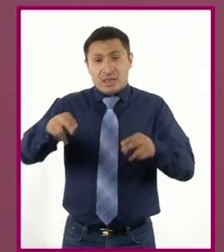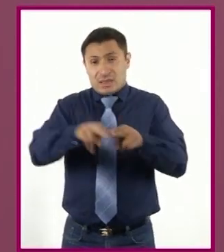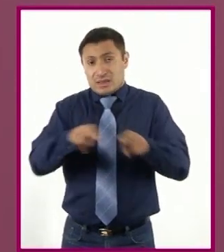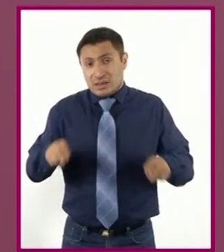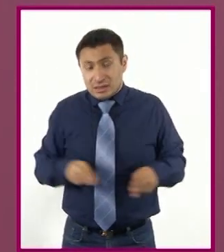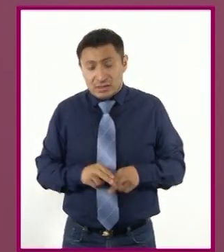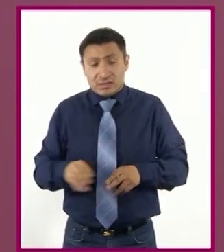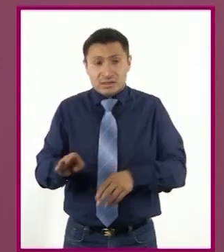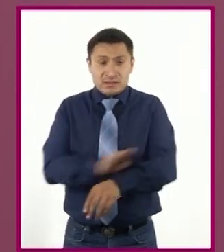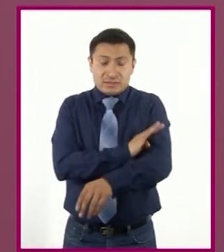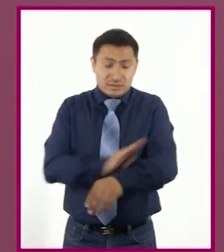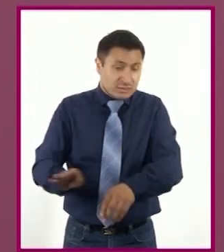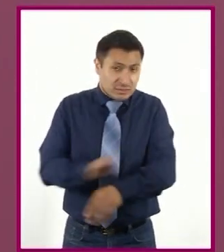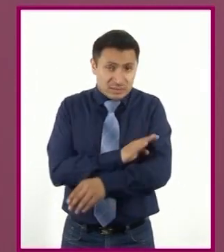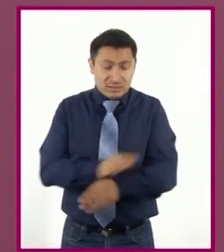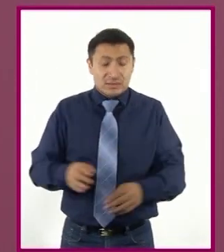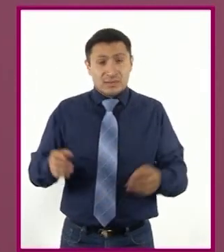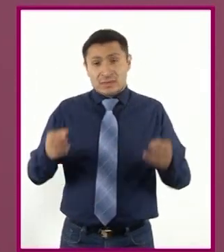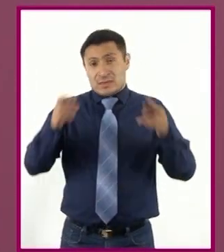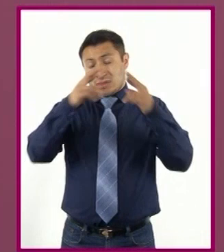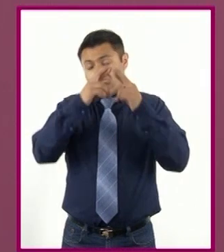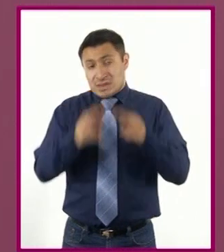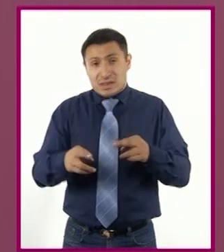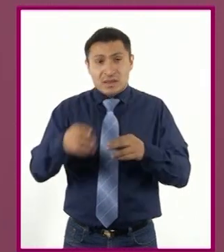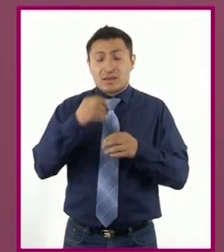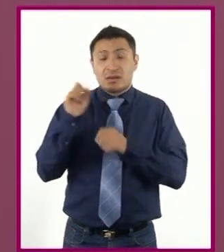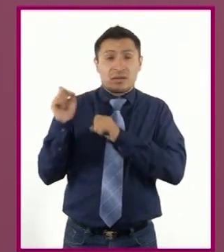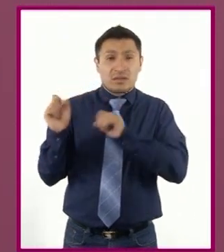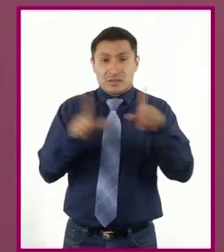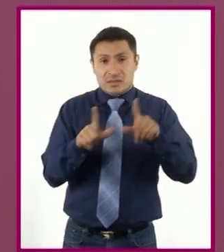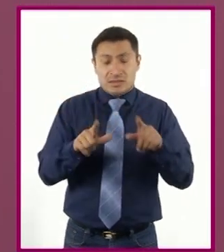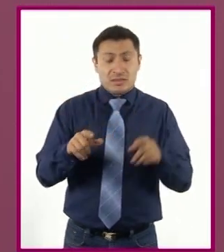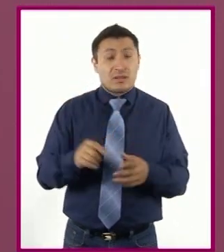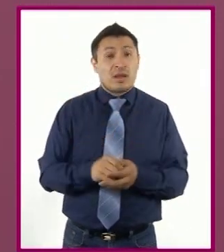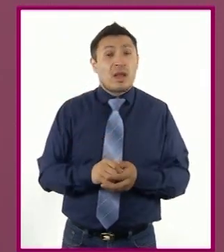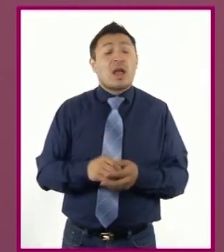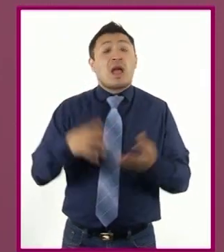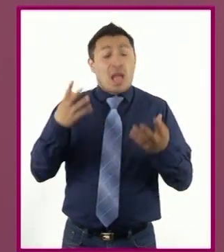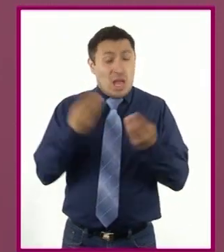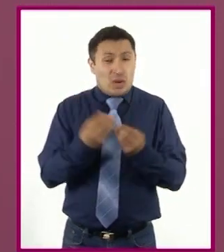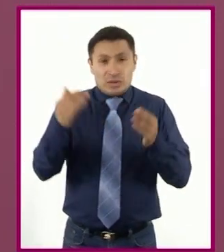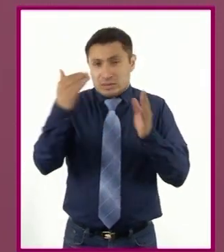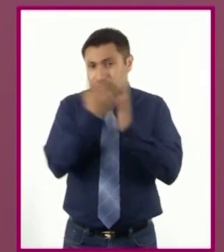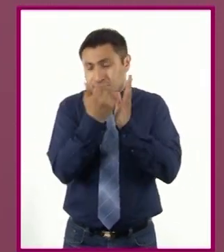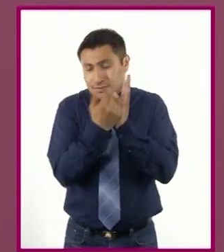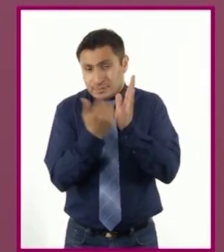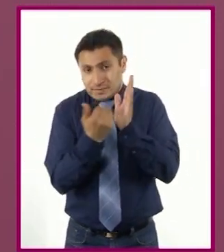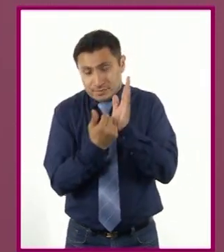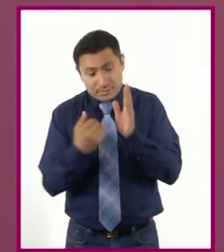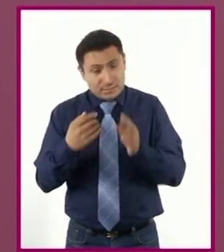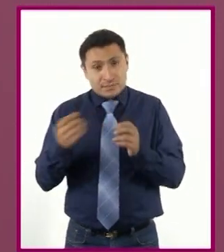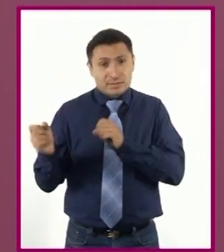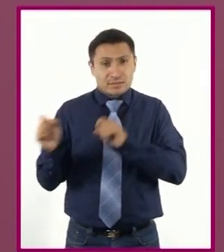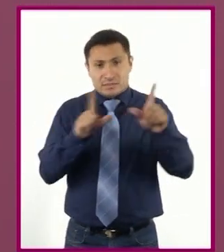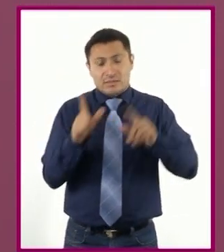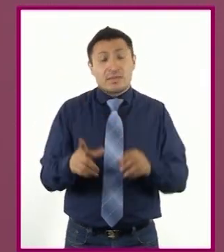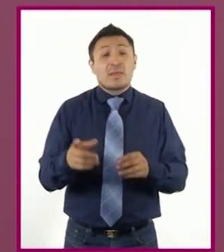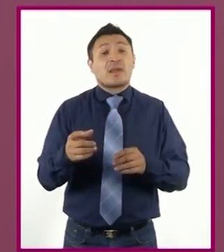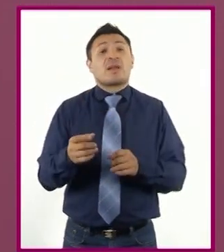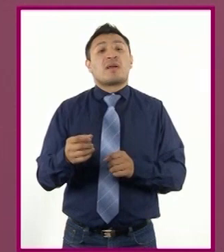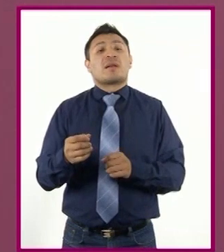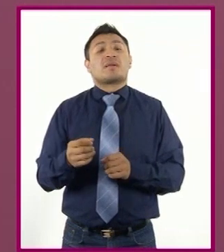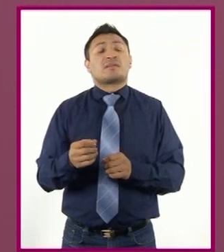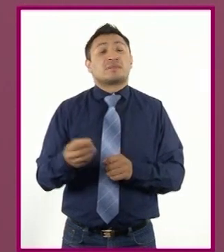bienes eclesiásticos decretada durante la República. Junto con las medidas anteriores, promulgó el decreto